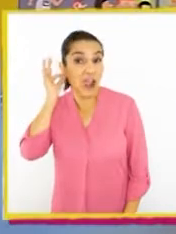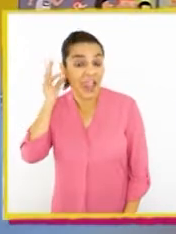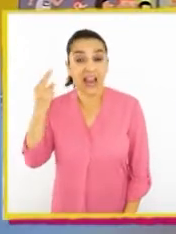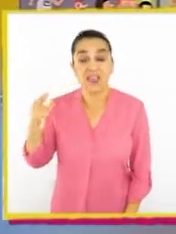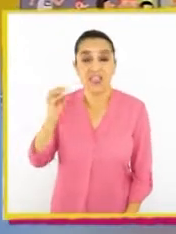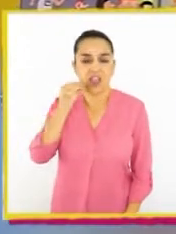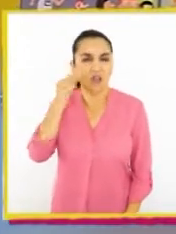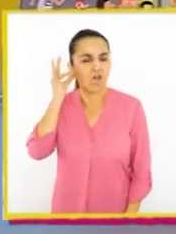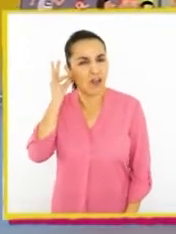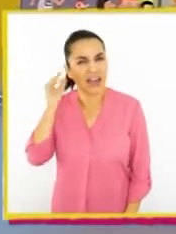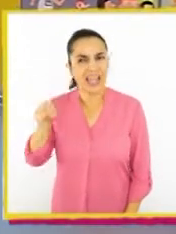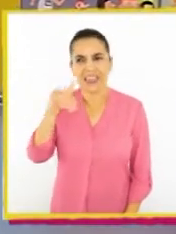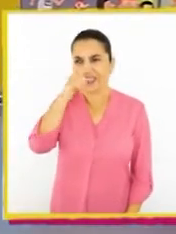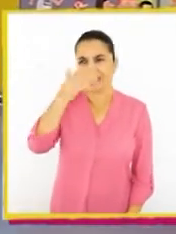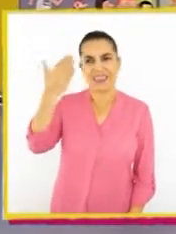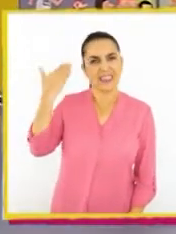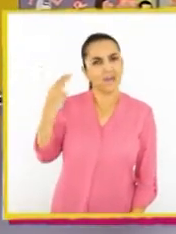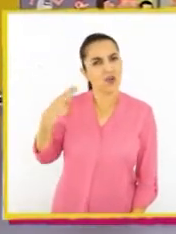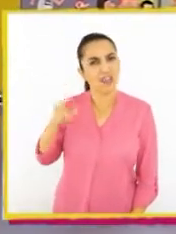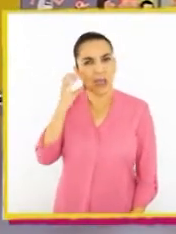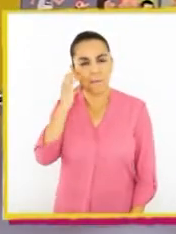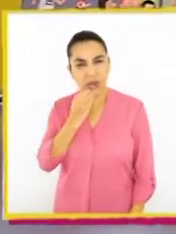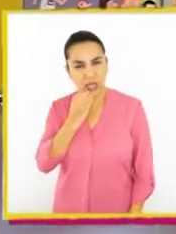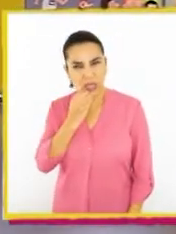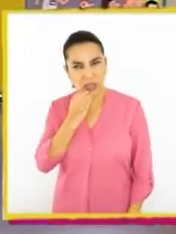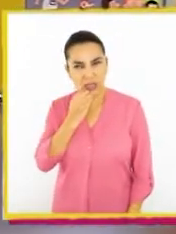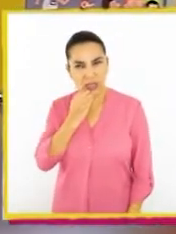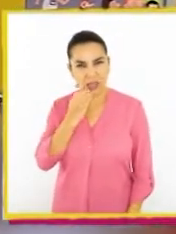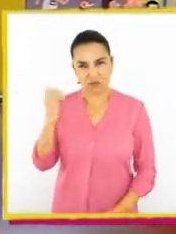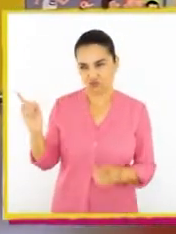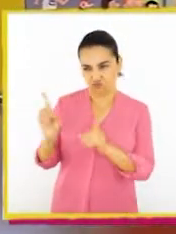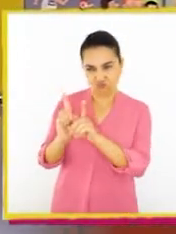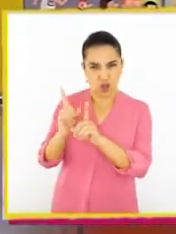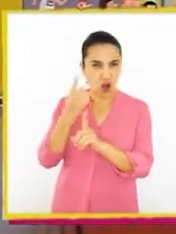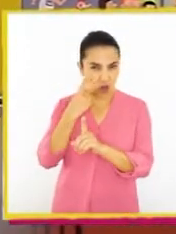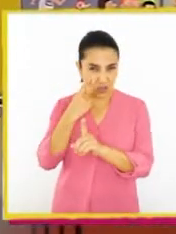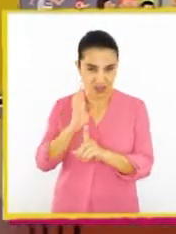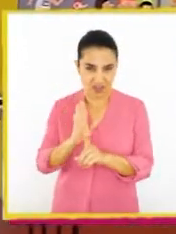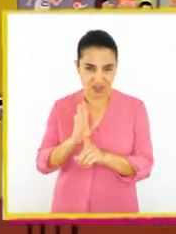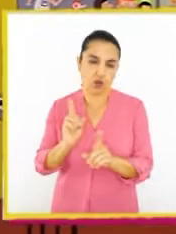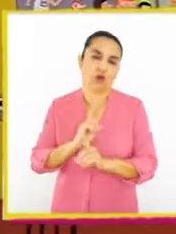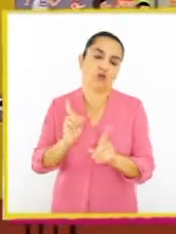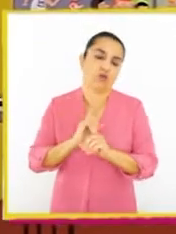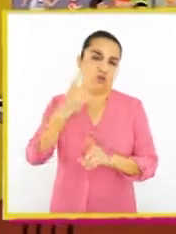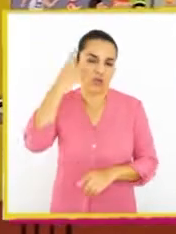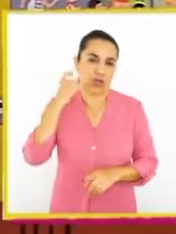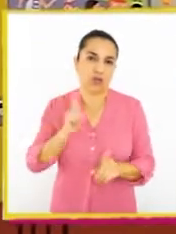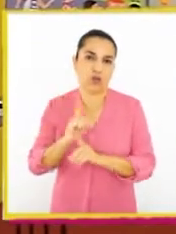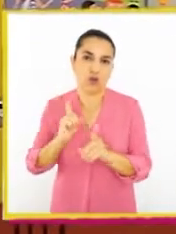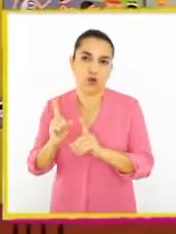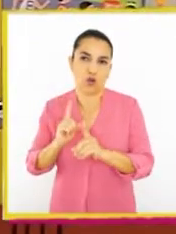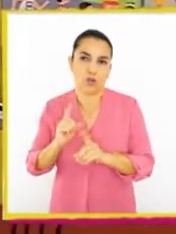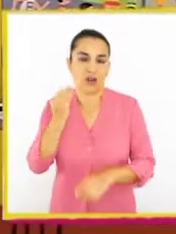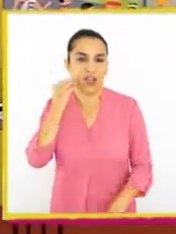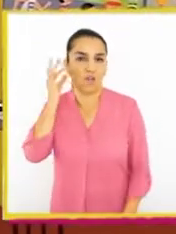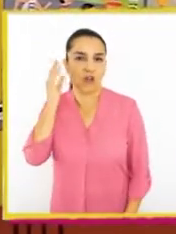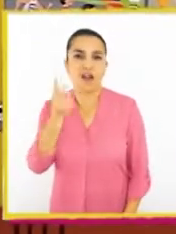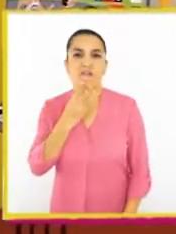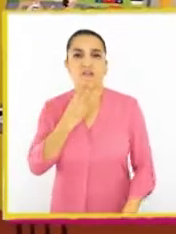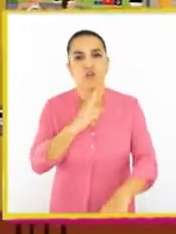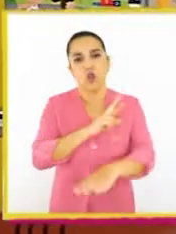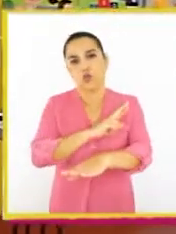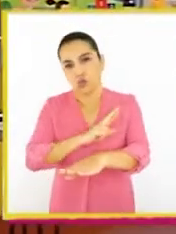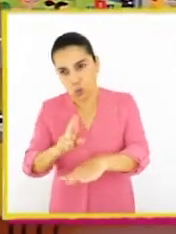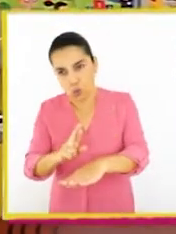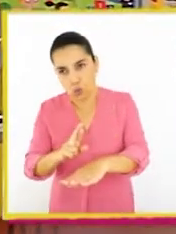sí, ella era como de la época de Arturo Prat. ¿Se habrán conocido? No. Yo creo que no, porque mi abuela vivió en el sur